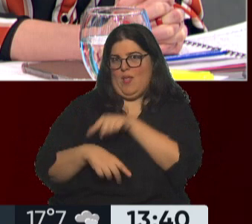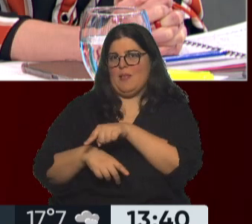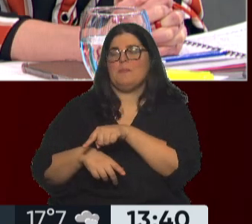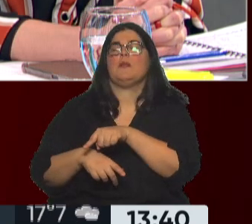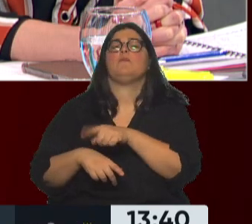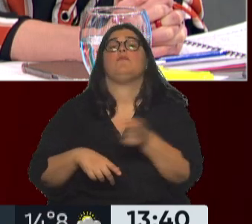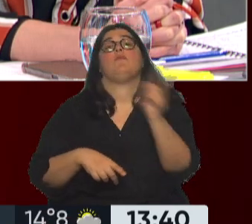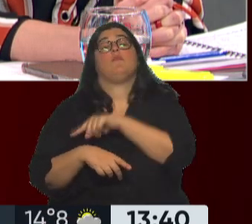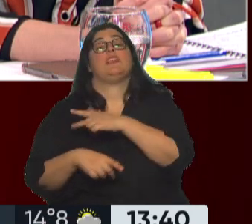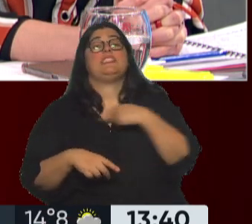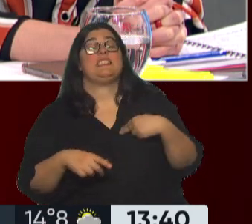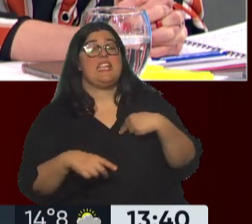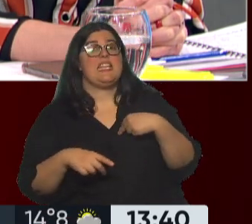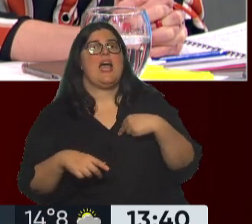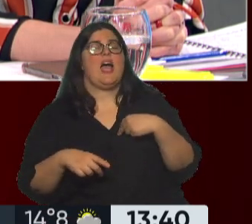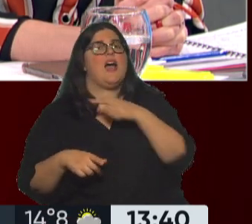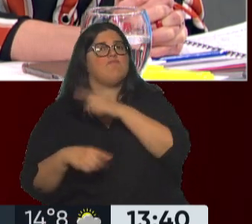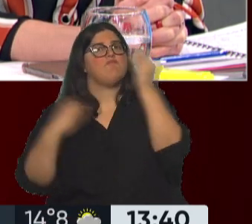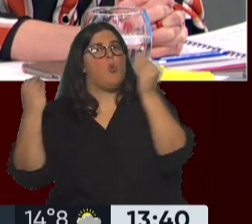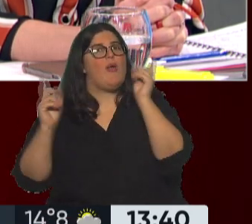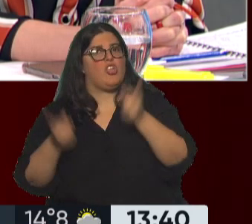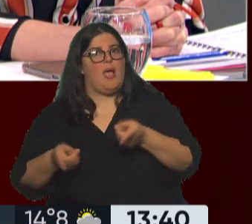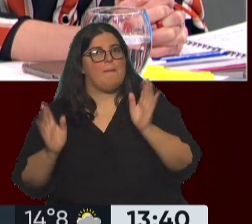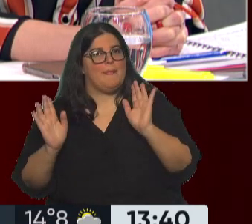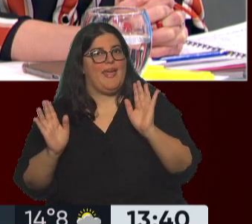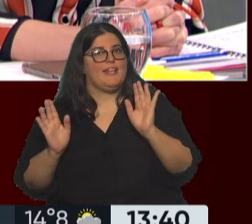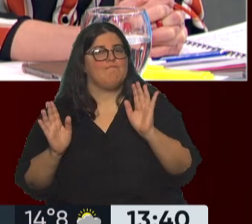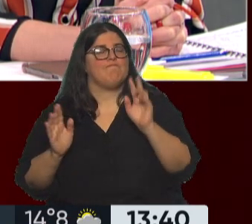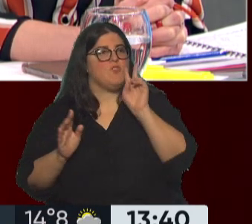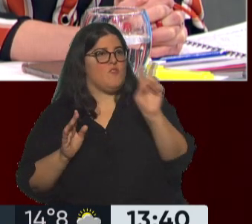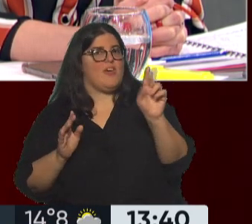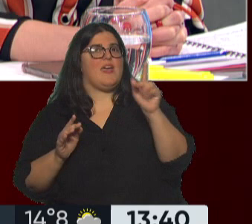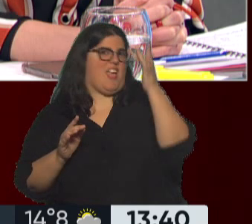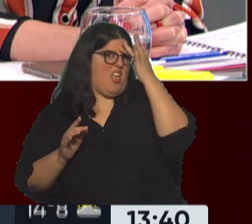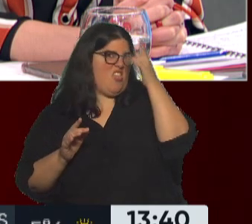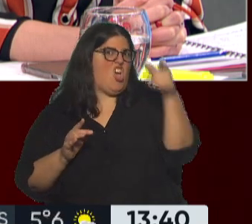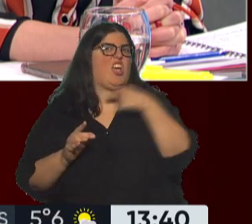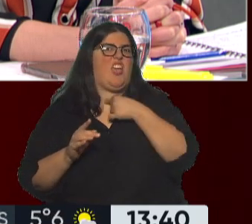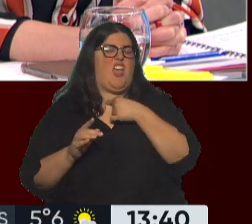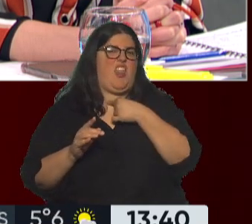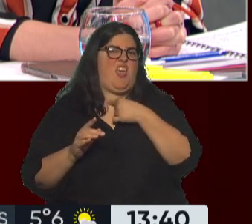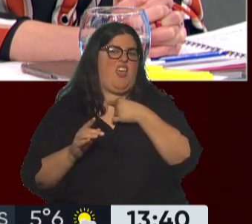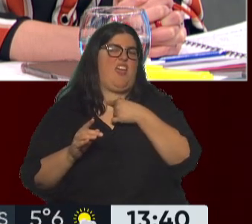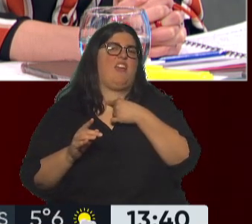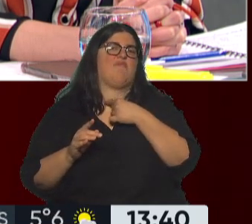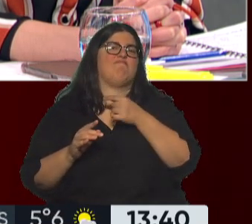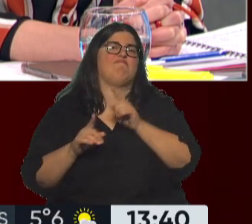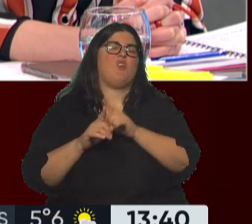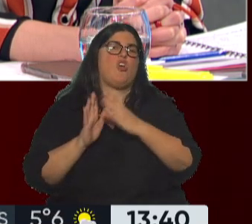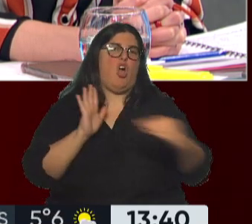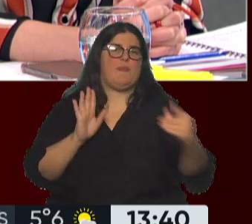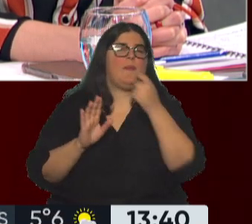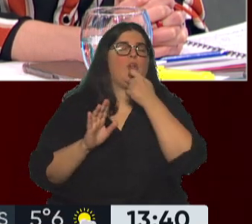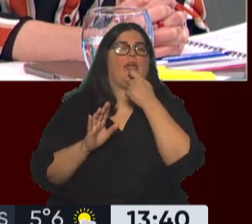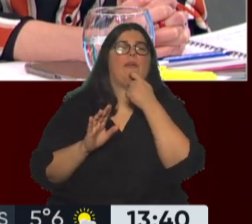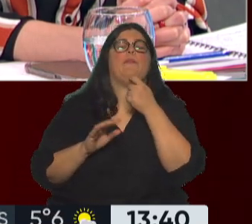de China, se ve con preocupación este intento indio de replicar promoviendo, por ejemplo, la